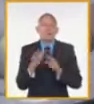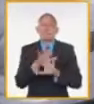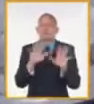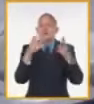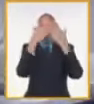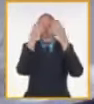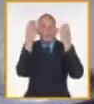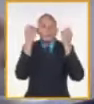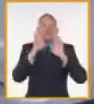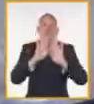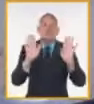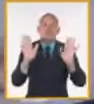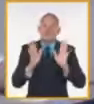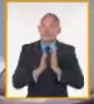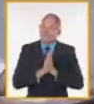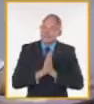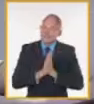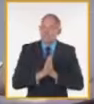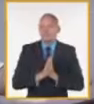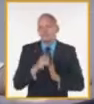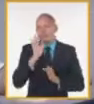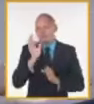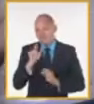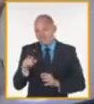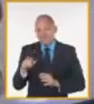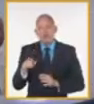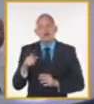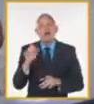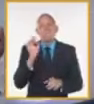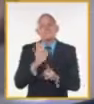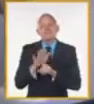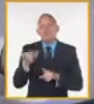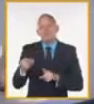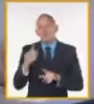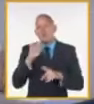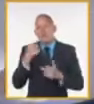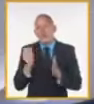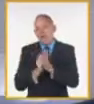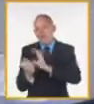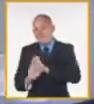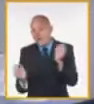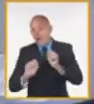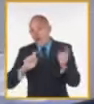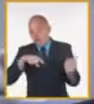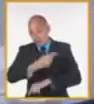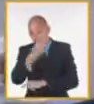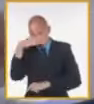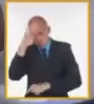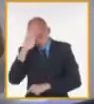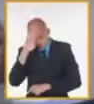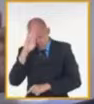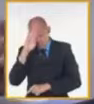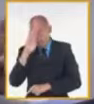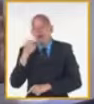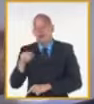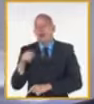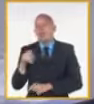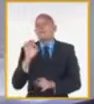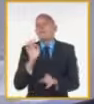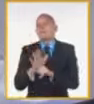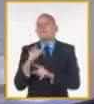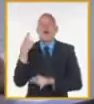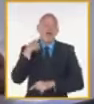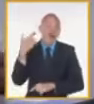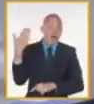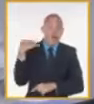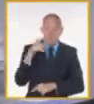terrorismo que comenzó en el 59 nos acompaña hasta la fecha contra la embajada cubana contra la embajada cubana en Washington y lo de París también en